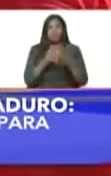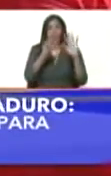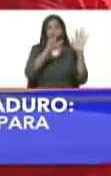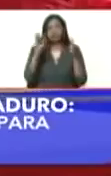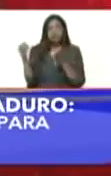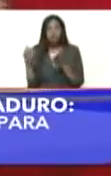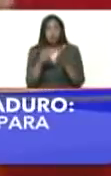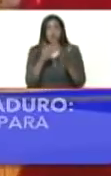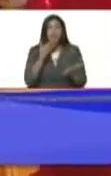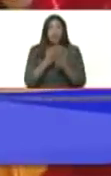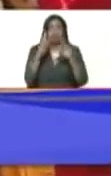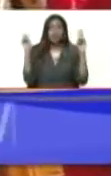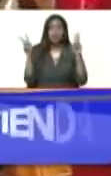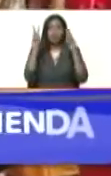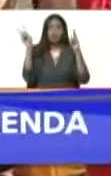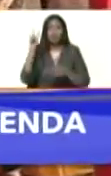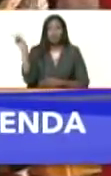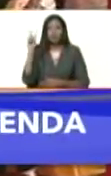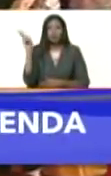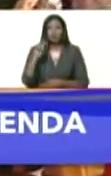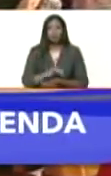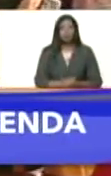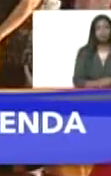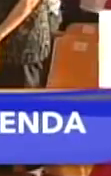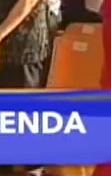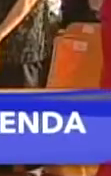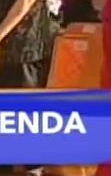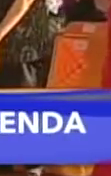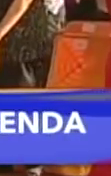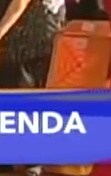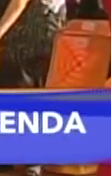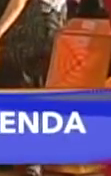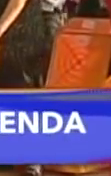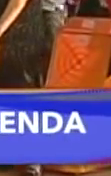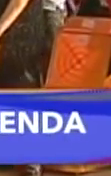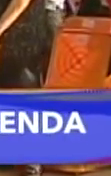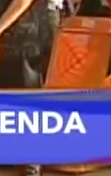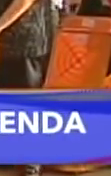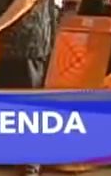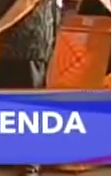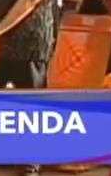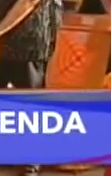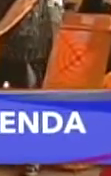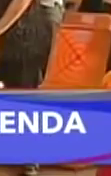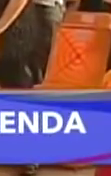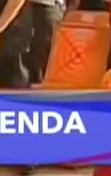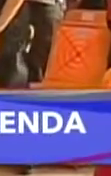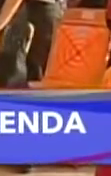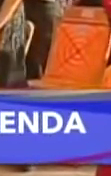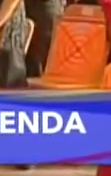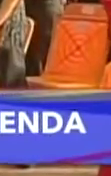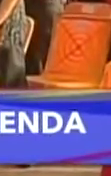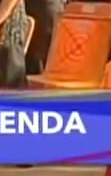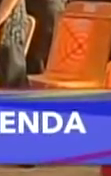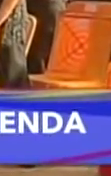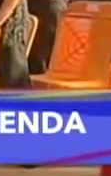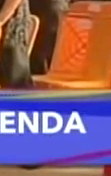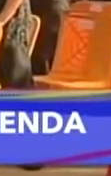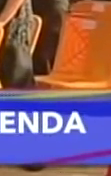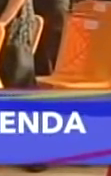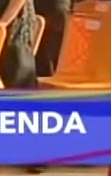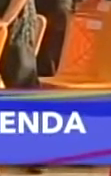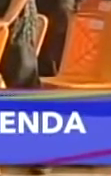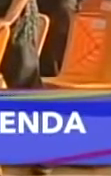2.800.000. Gracias, Venezuela. Allá escuchábamos al presidente de la República entregando la llave a la familia de Liliana Mejía y a Milcar